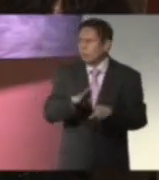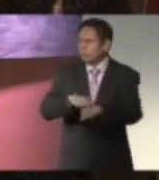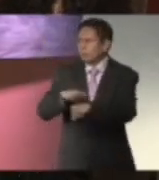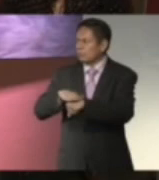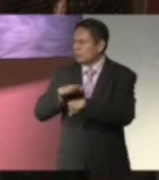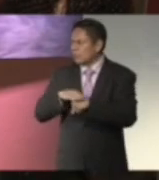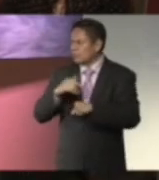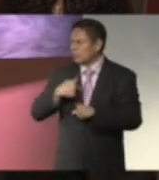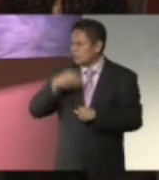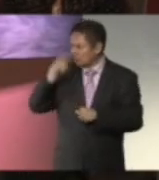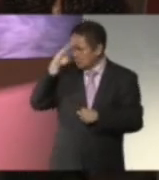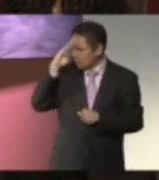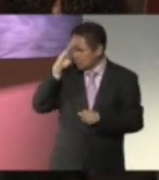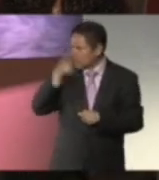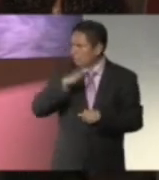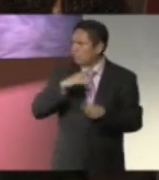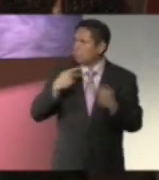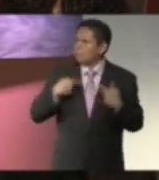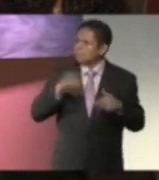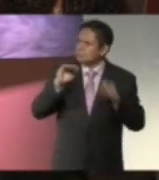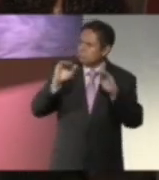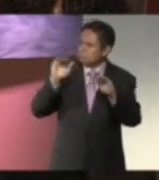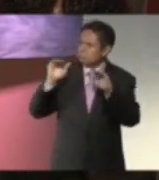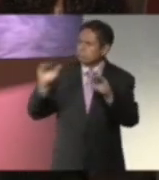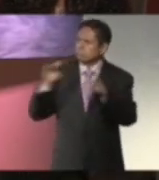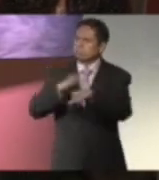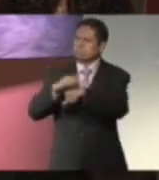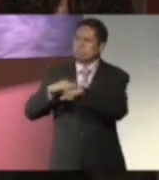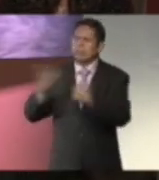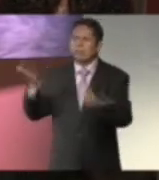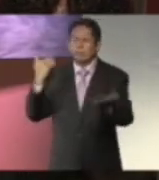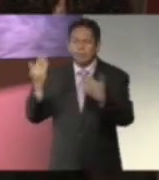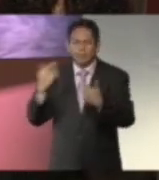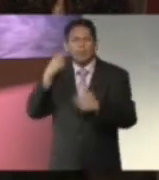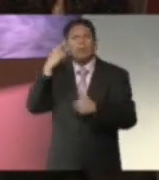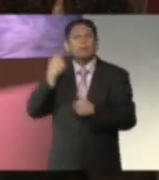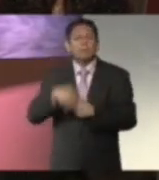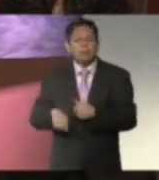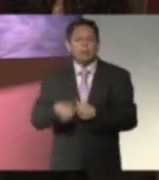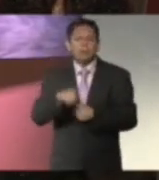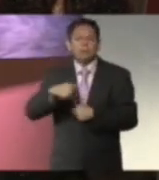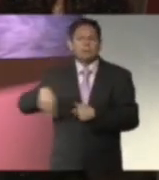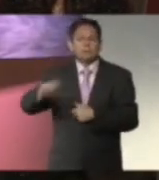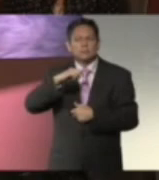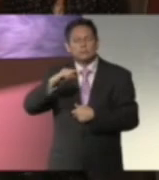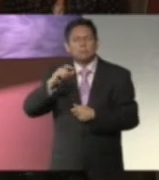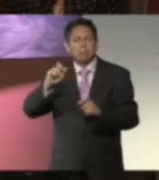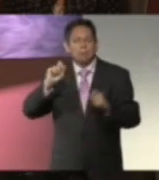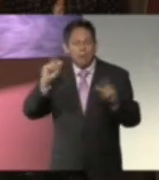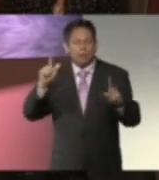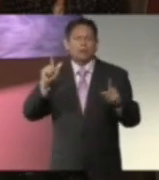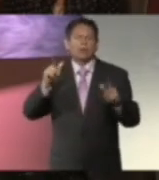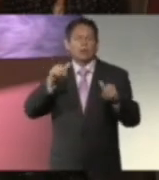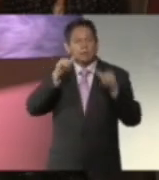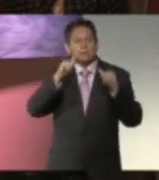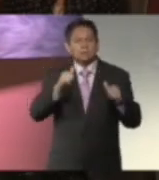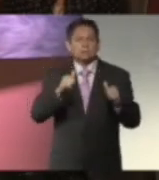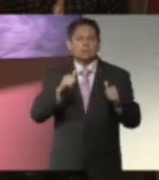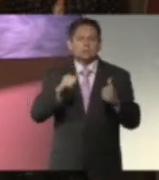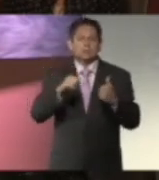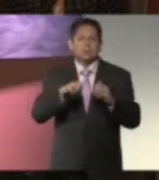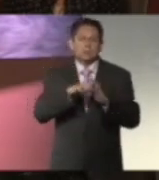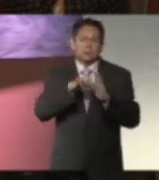hacer un llamado de alarma a la población y seguramente, dado cómo están las cosas, quienes más